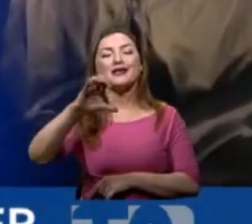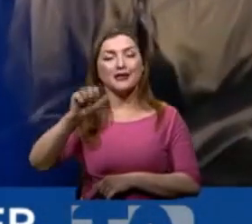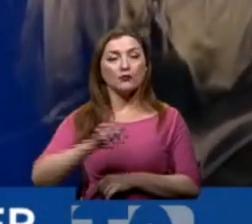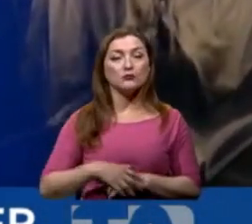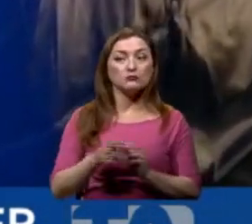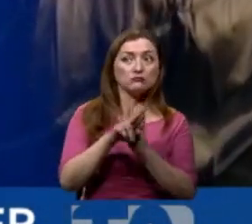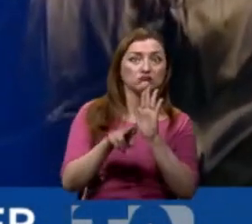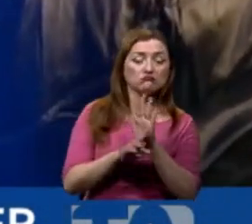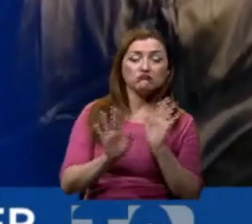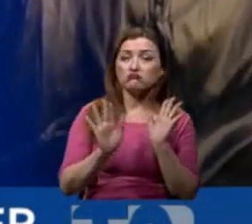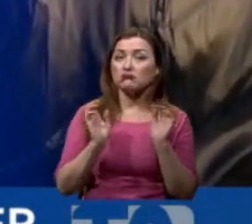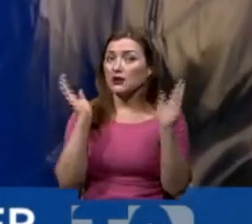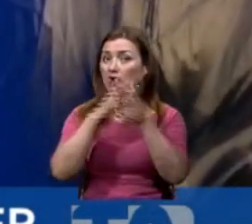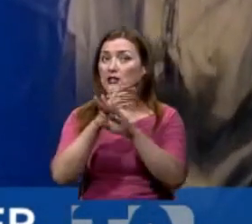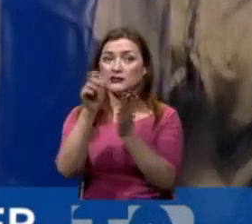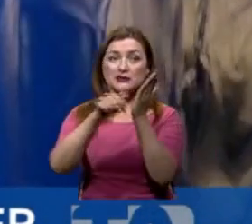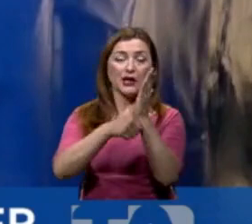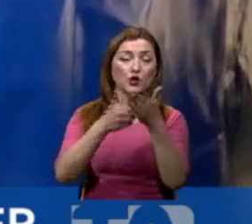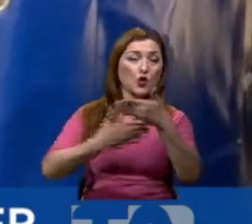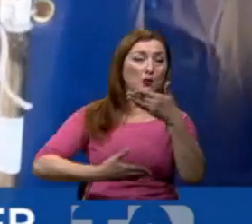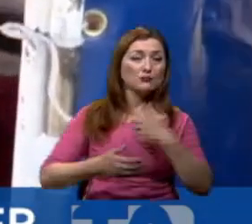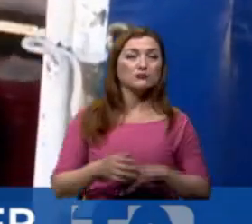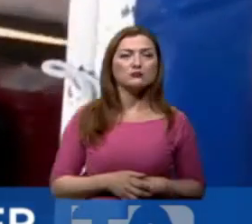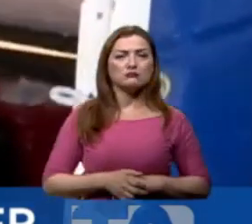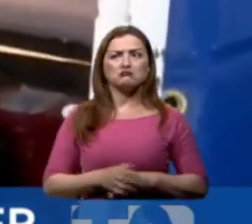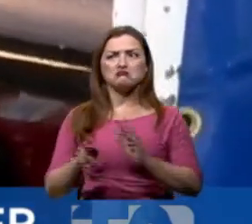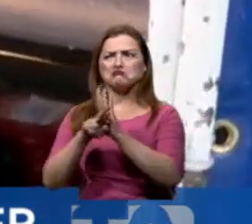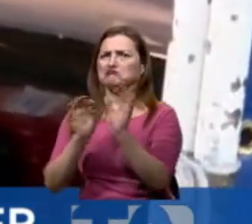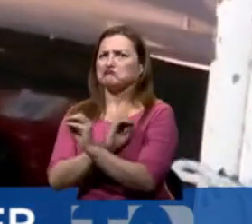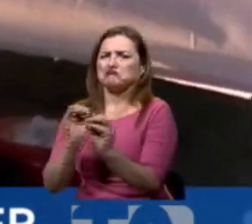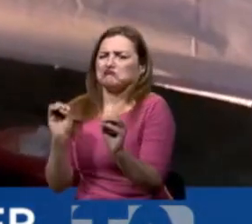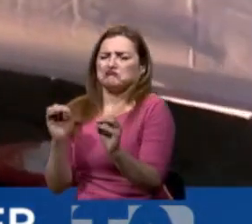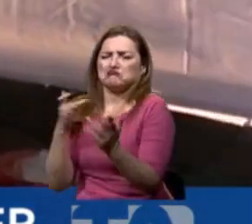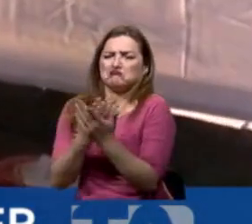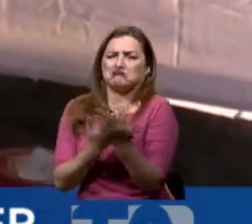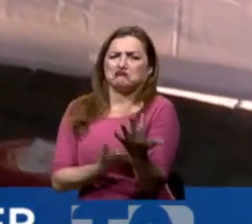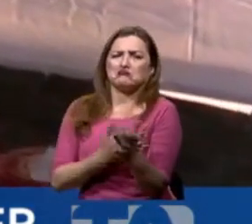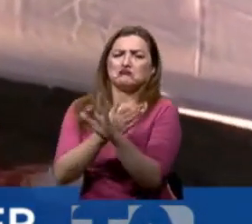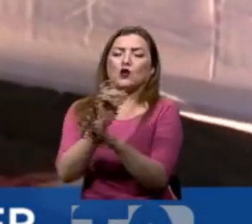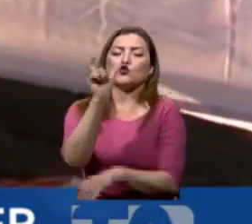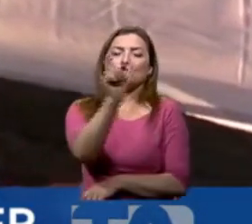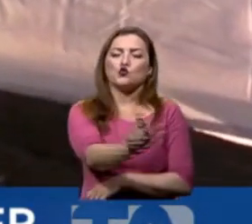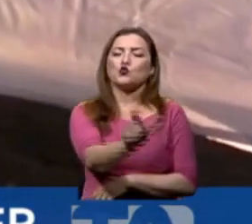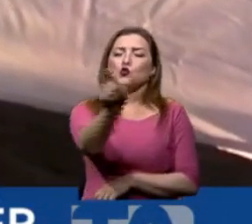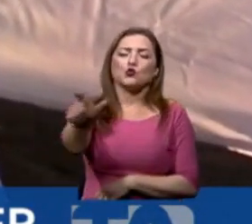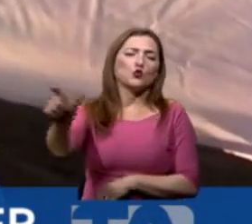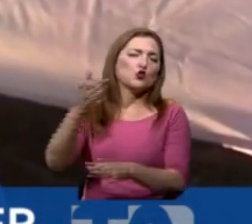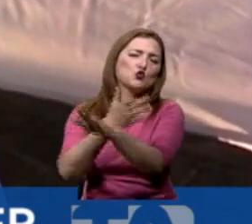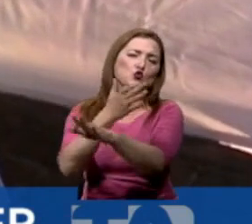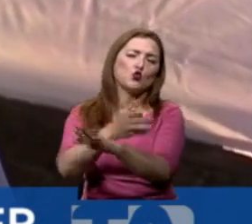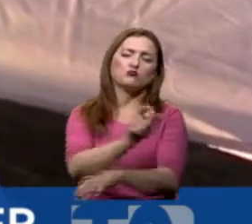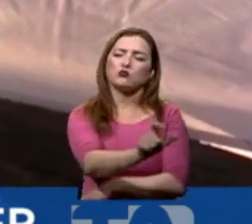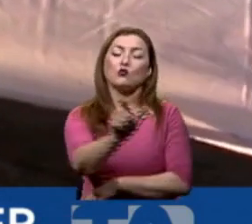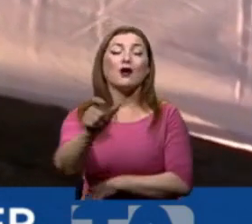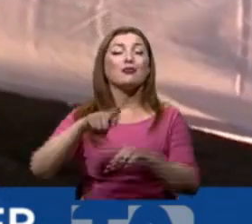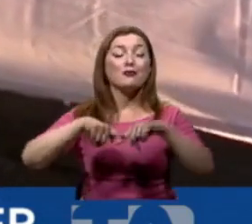que es gratuito, pero ¿hay algún requisito? ¿Traer la cédula, algún documento? No, ningún requisito, simplemente esperar, se le entrega un turno, dependiendo de